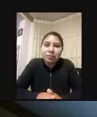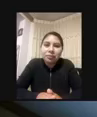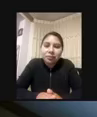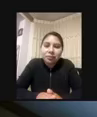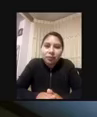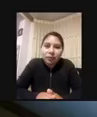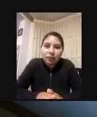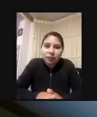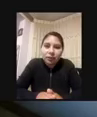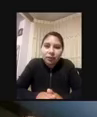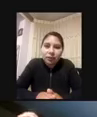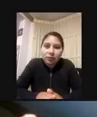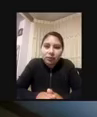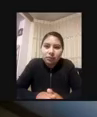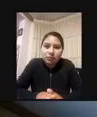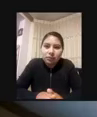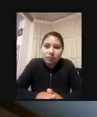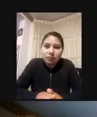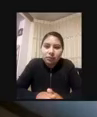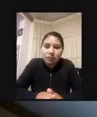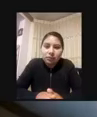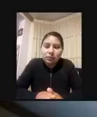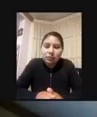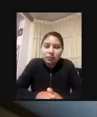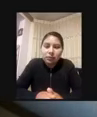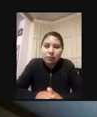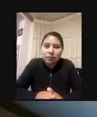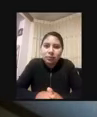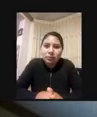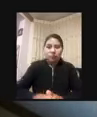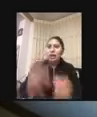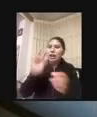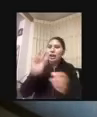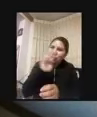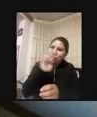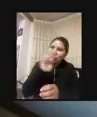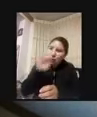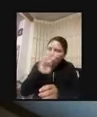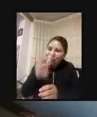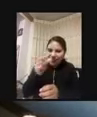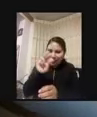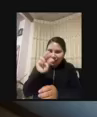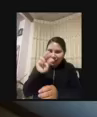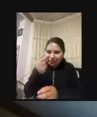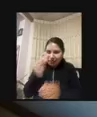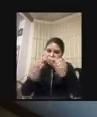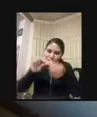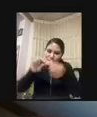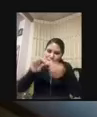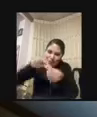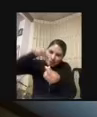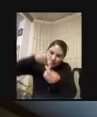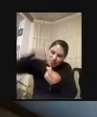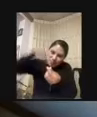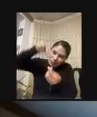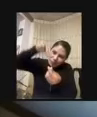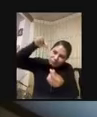en las brochetas está colocando las uvas, ¿verdad? También tenemos otra niña acá que está en las brochetas, está